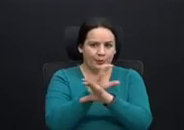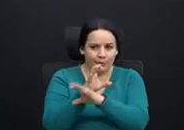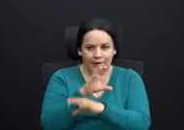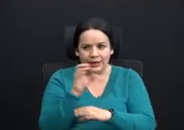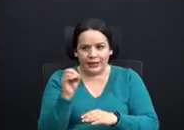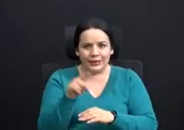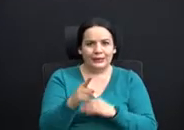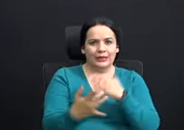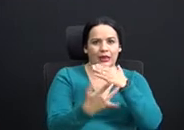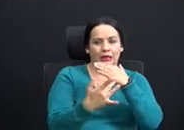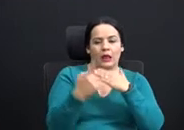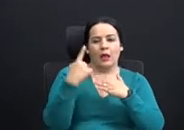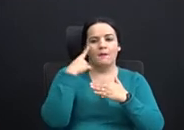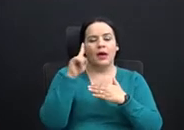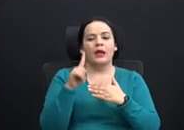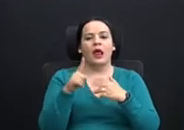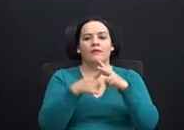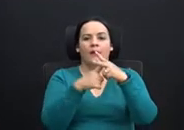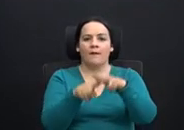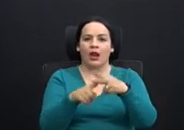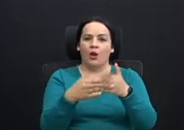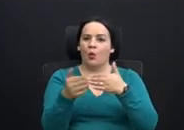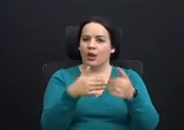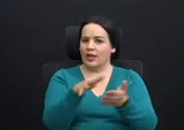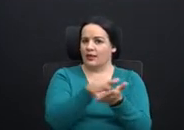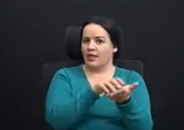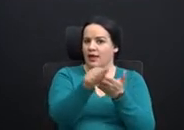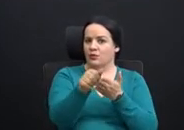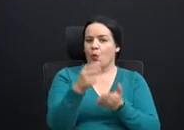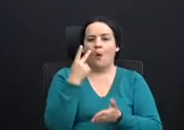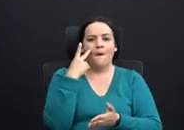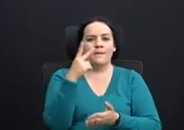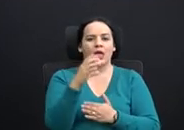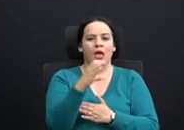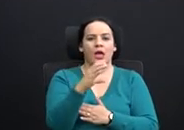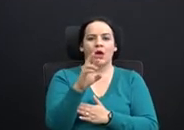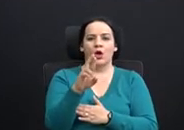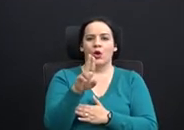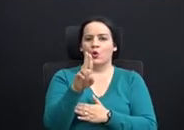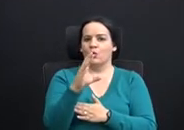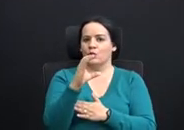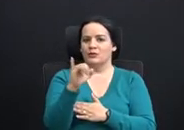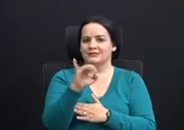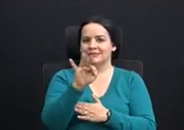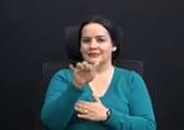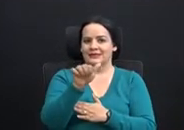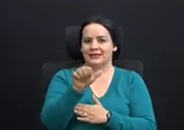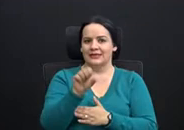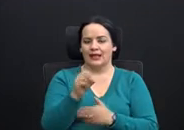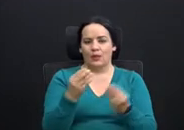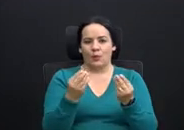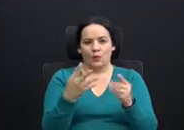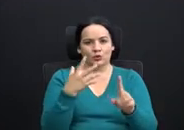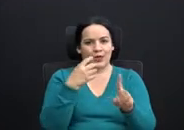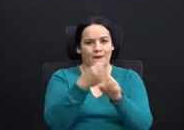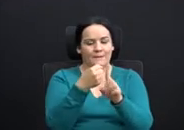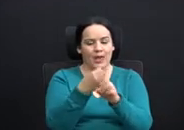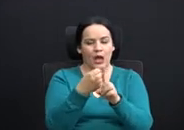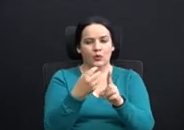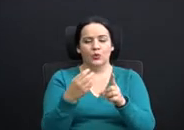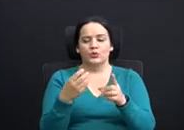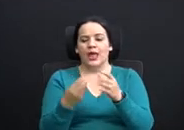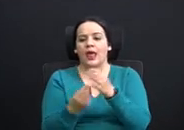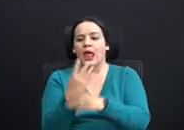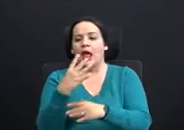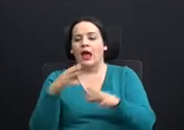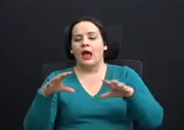inmediatamente. Ve el caso de Cruzitas. Muchos de los impactos que se han generado a través de las actividades